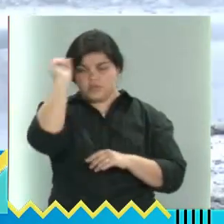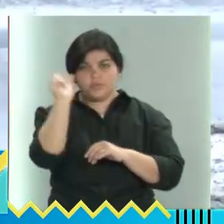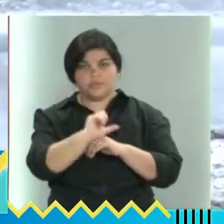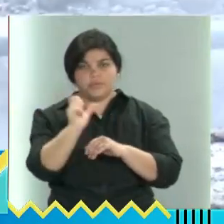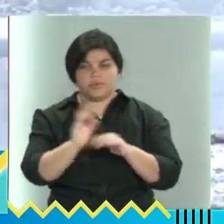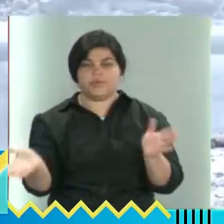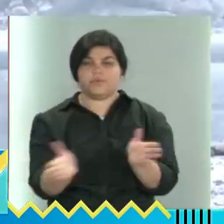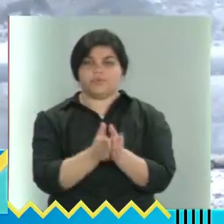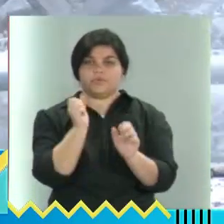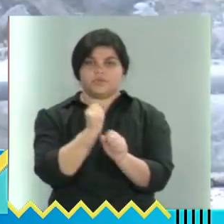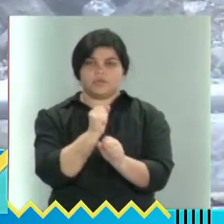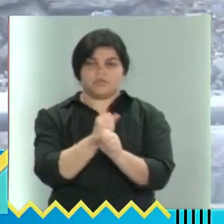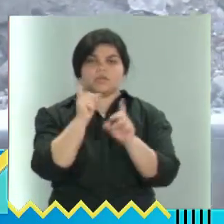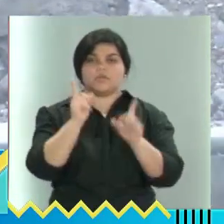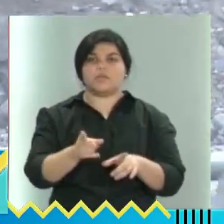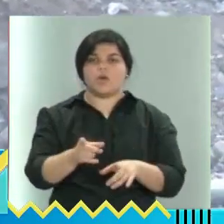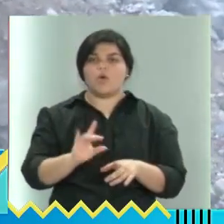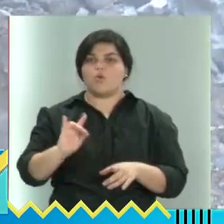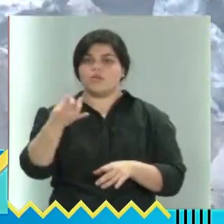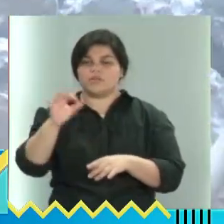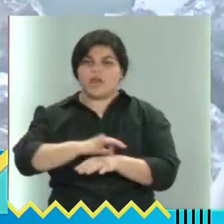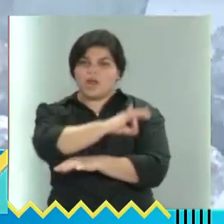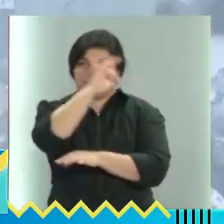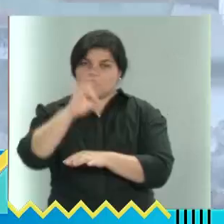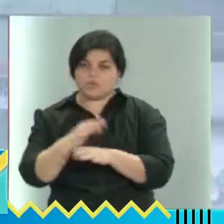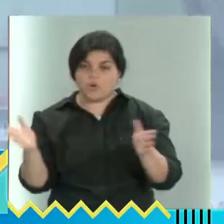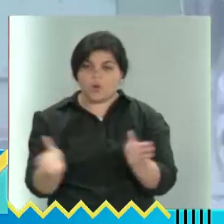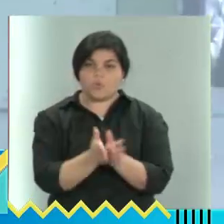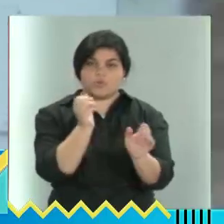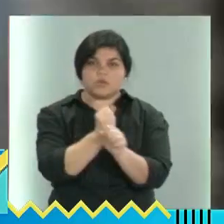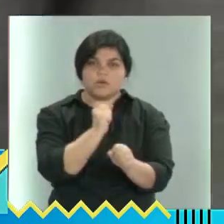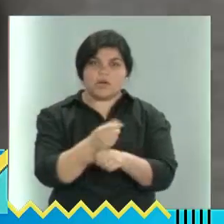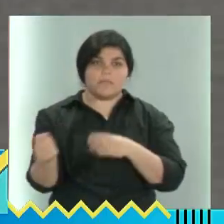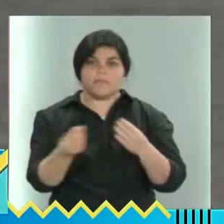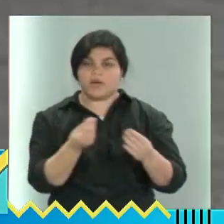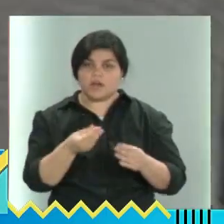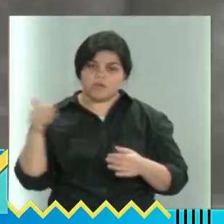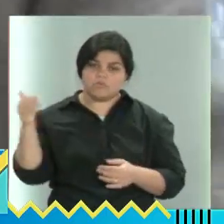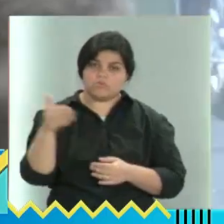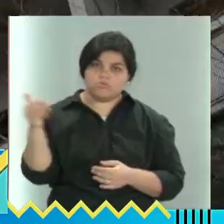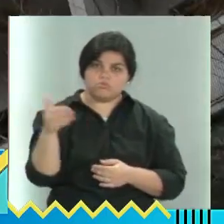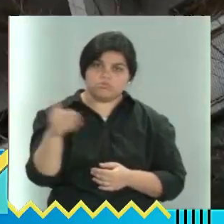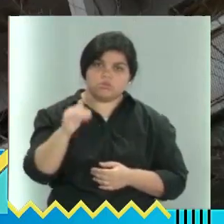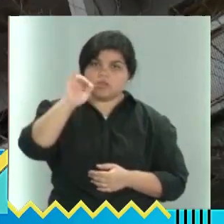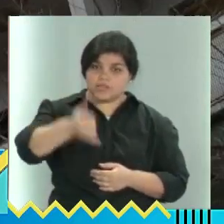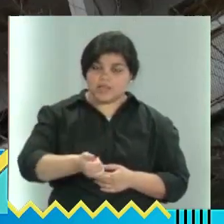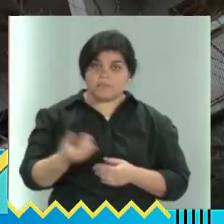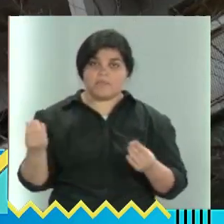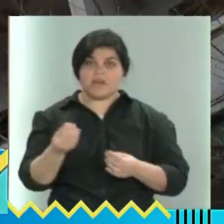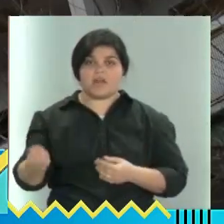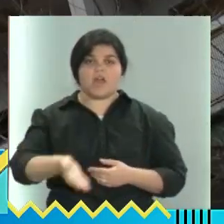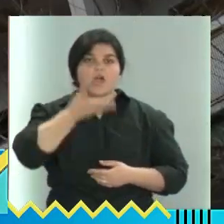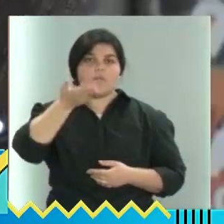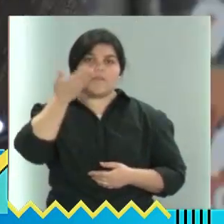como universidades de arquitectura, a participar y a ser como exponentes